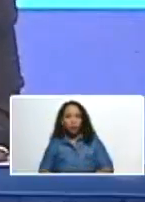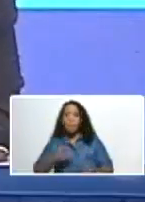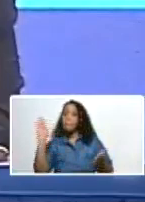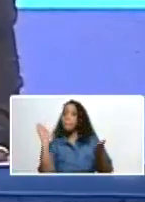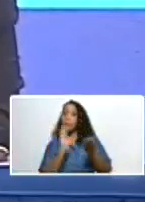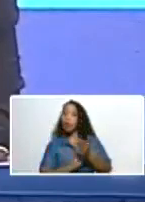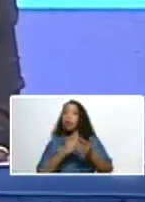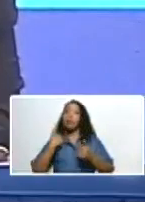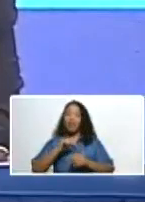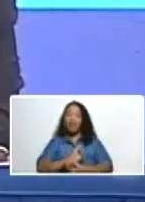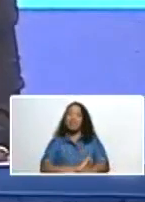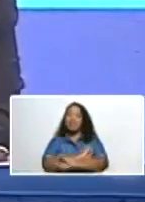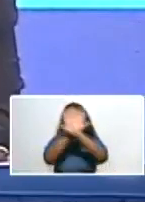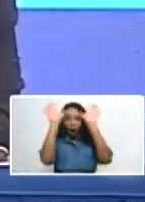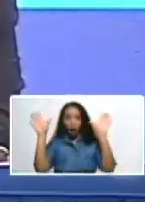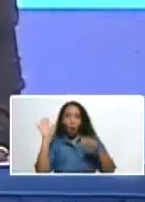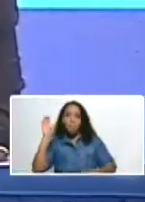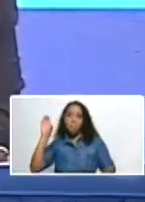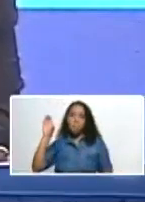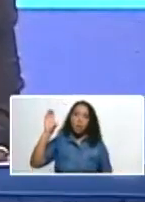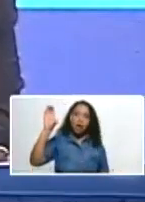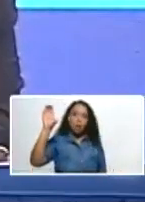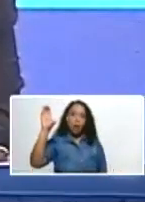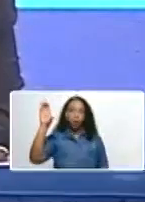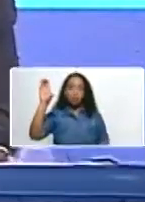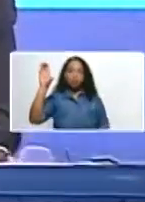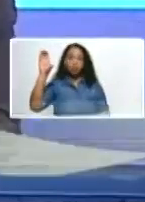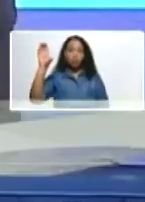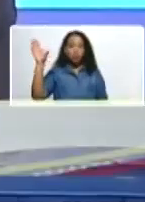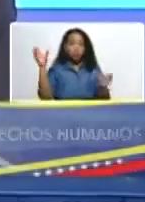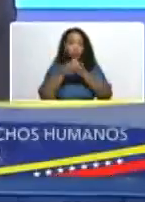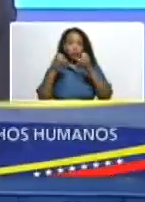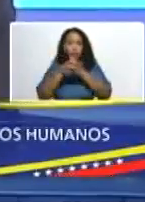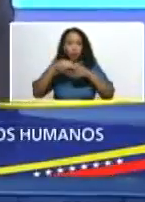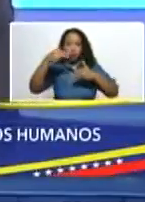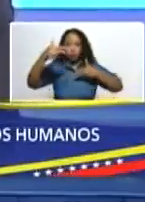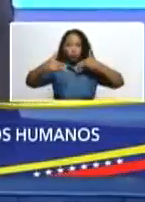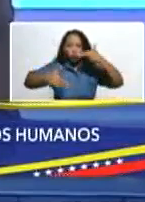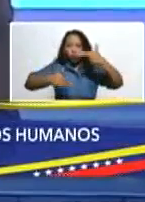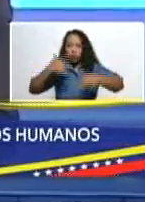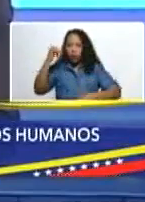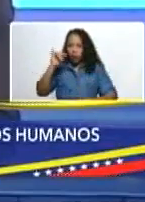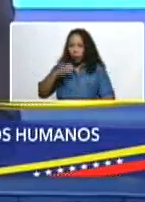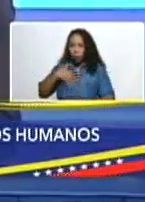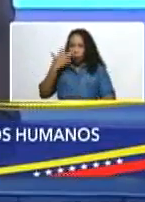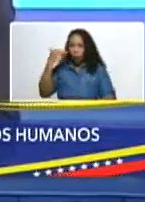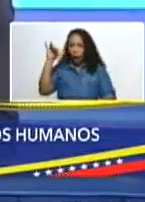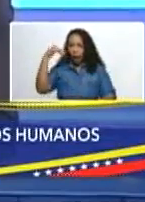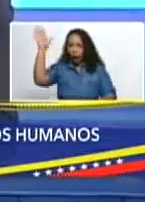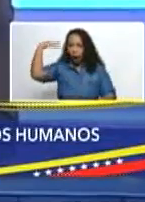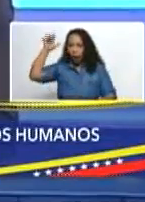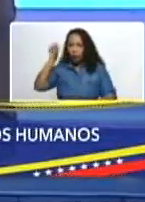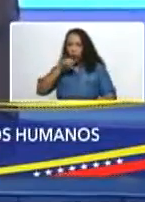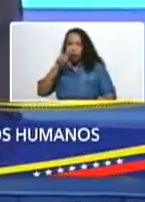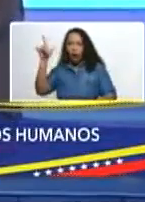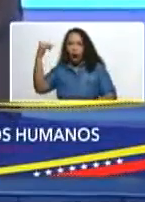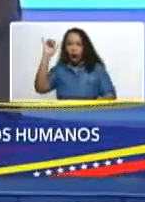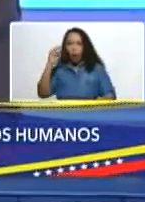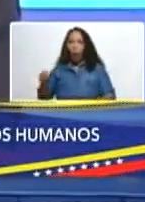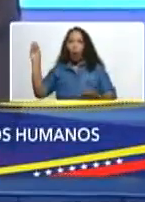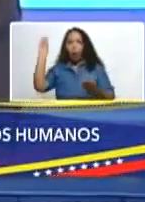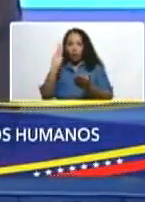tener muy bien claro el mapa de las bandas criminales que hayan podido existir, se hayan